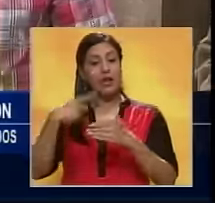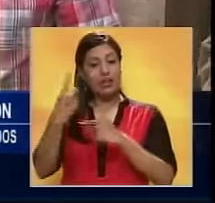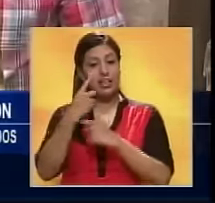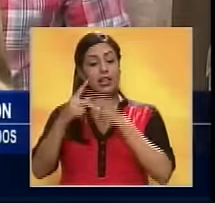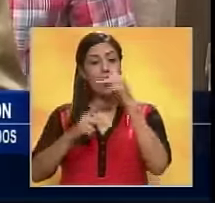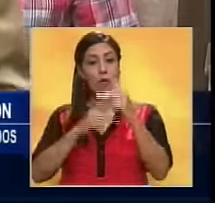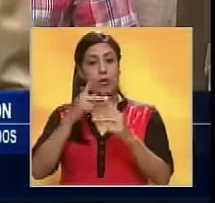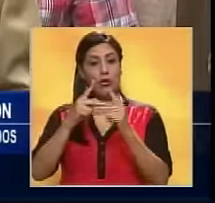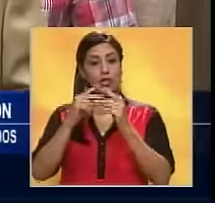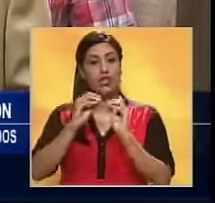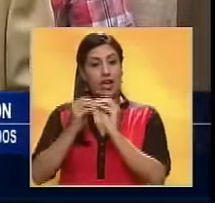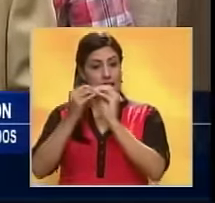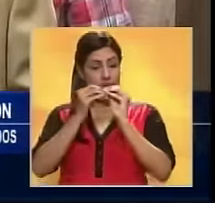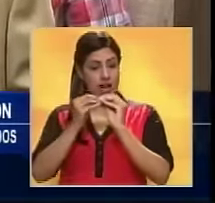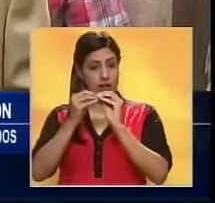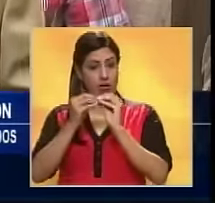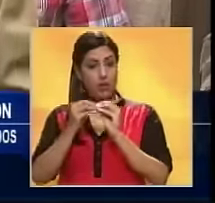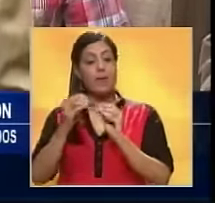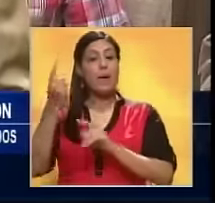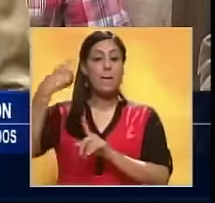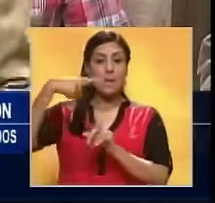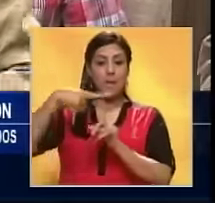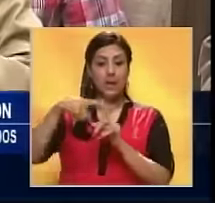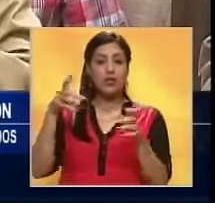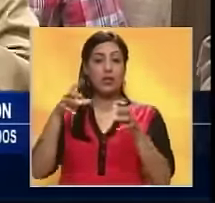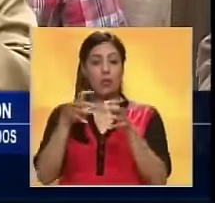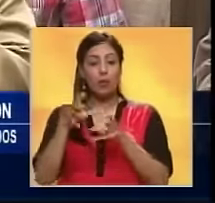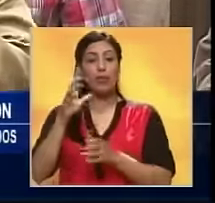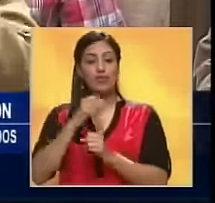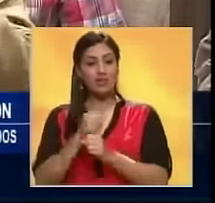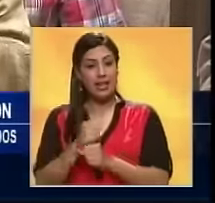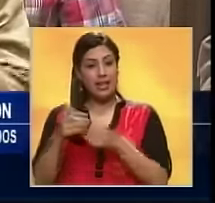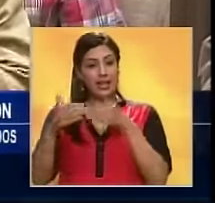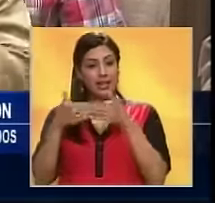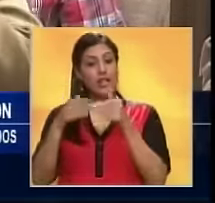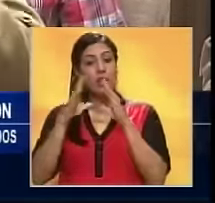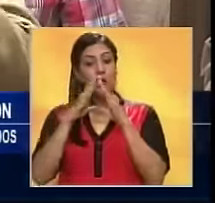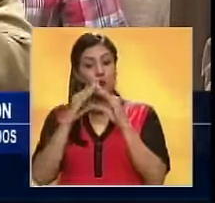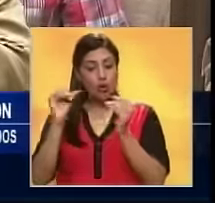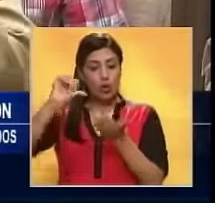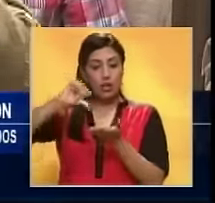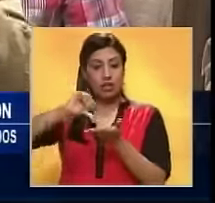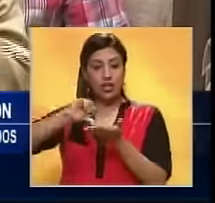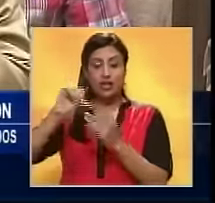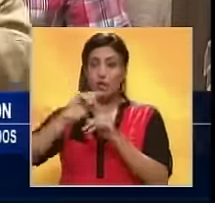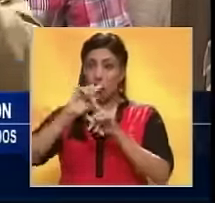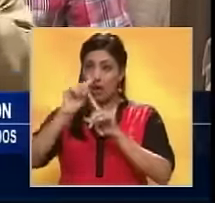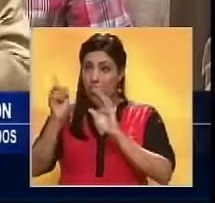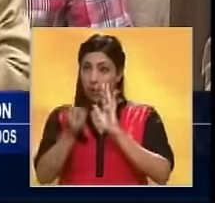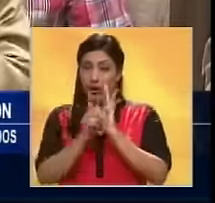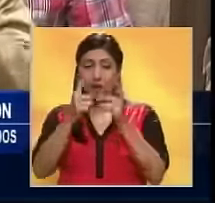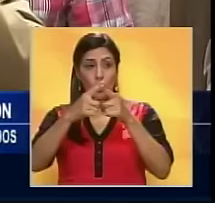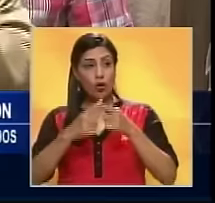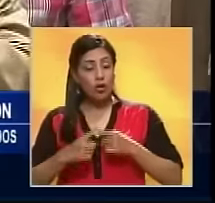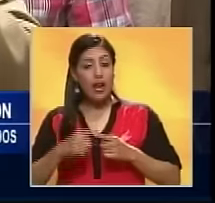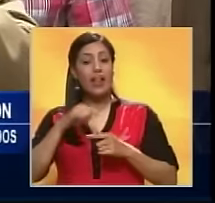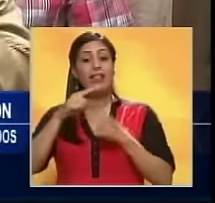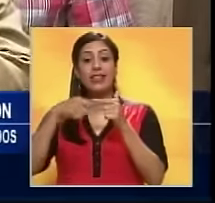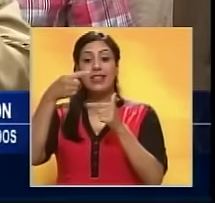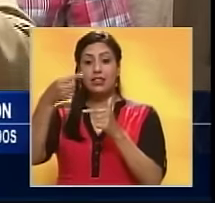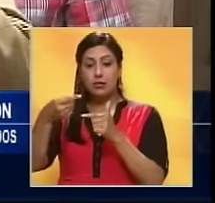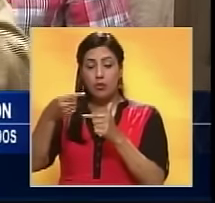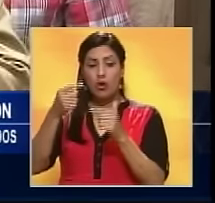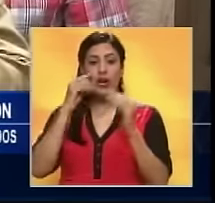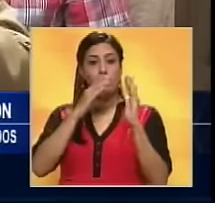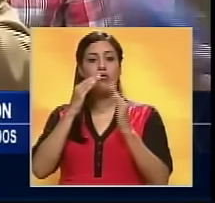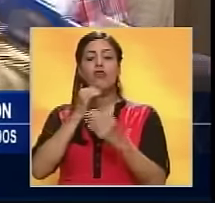el proceso de reparos. Agregó que el partido espera el cierre de todos los centros para tener la data completa y después